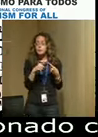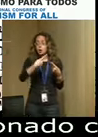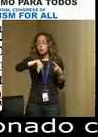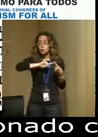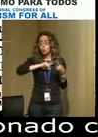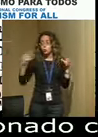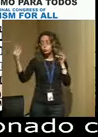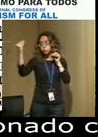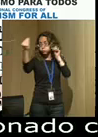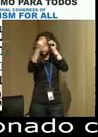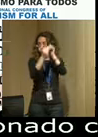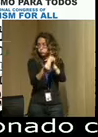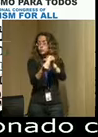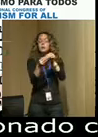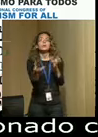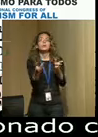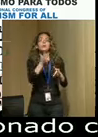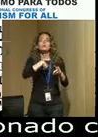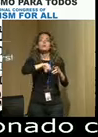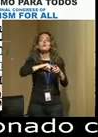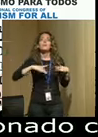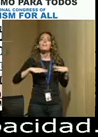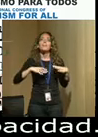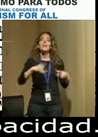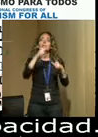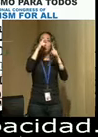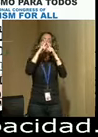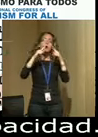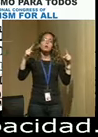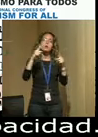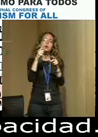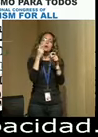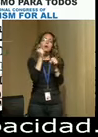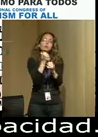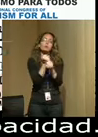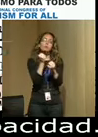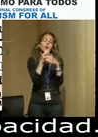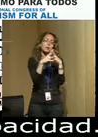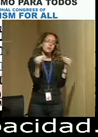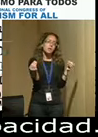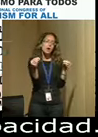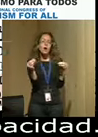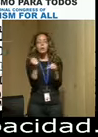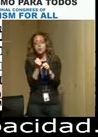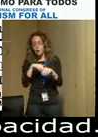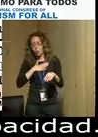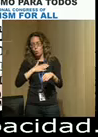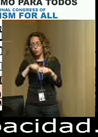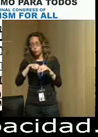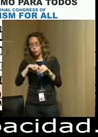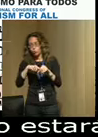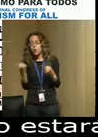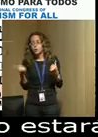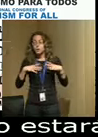estará de acuerdo conmigo de que cuando nos vamos de vacaciones, cuando estamos durante todo un año trabajando duro en la universidad, en nuestro puesto de trabajo, donde sea, pues